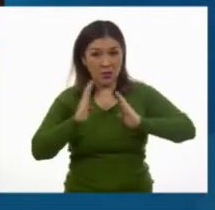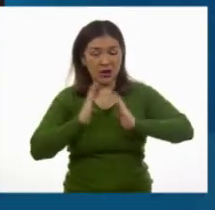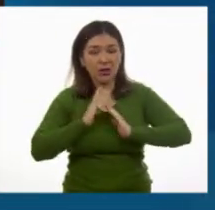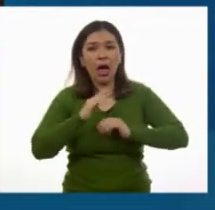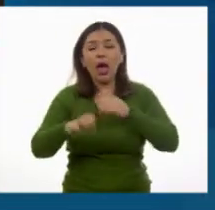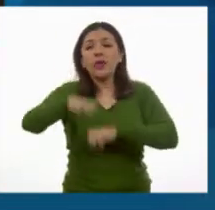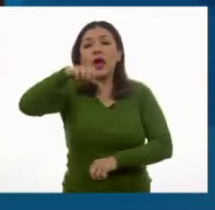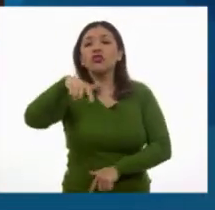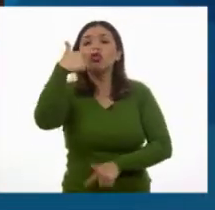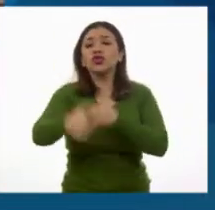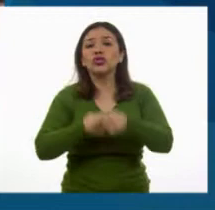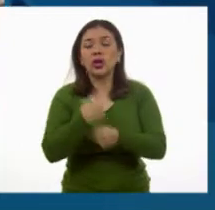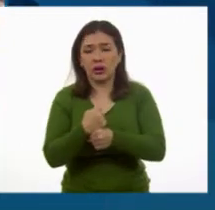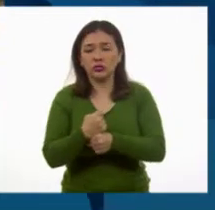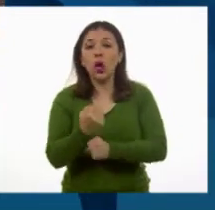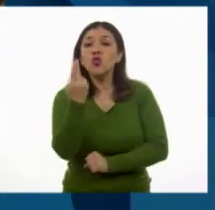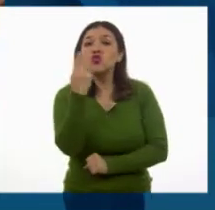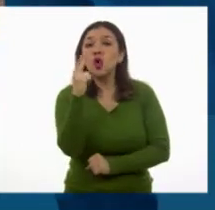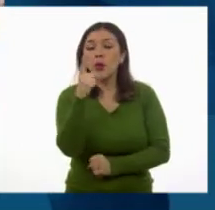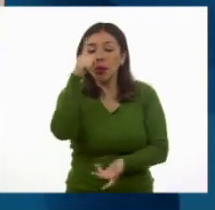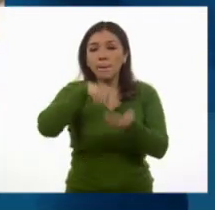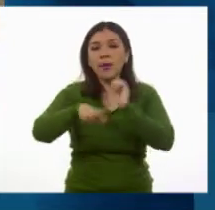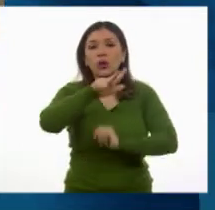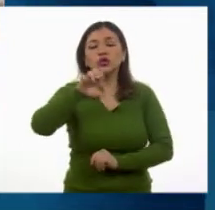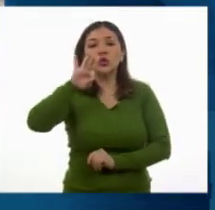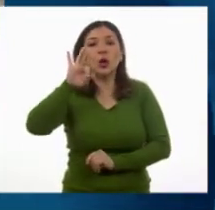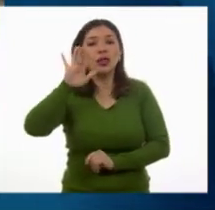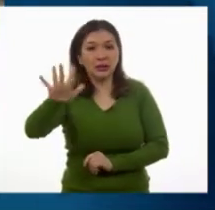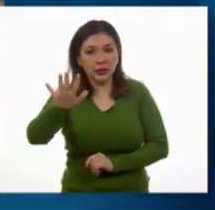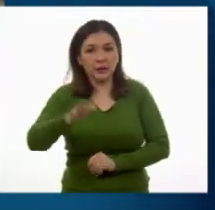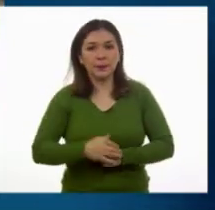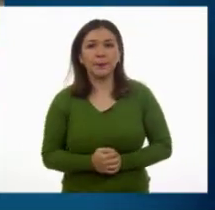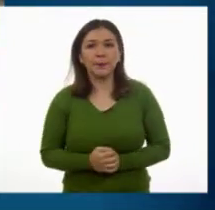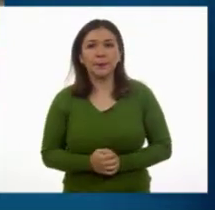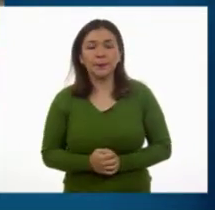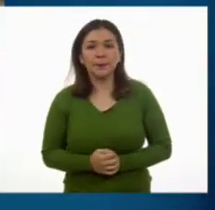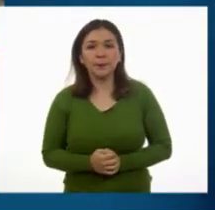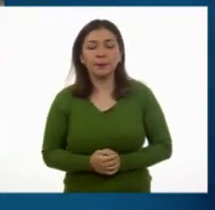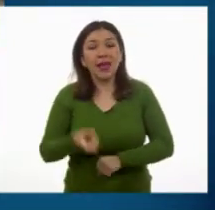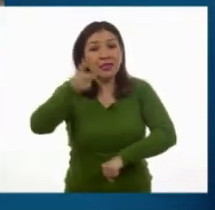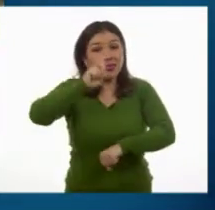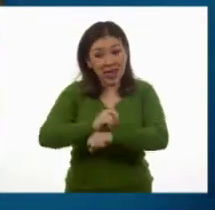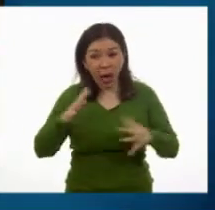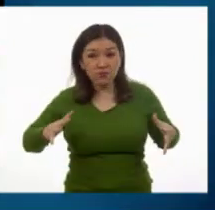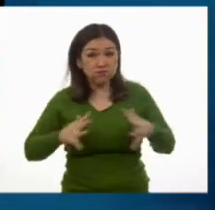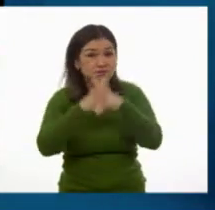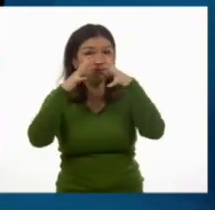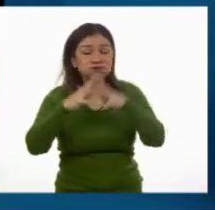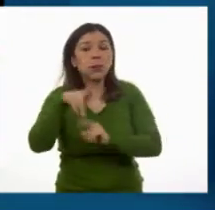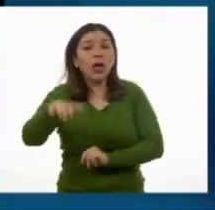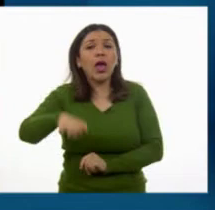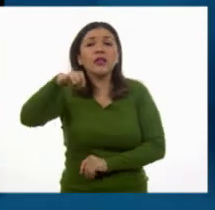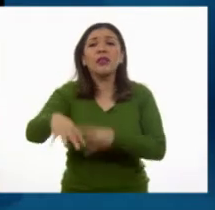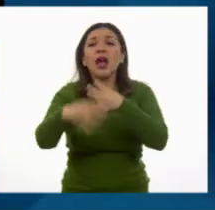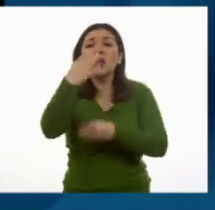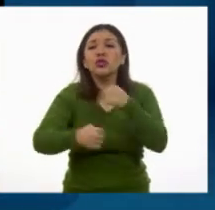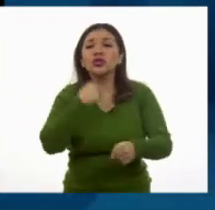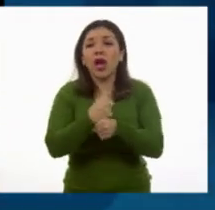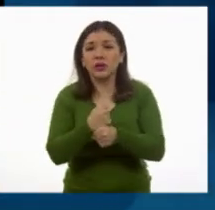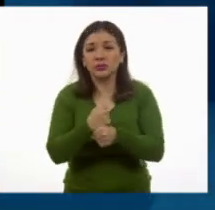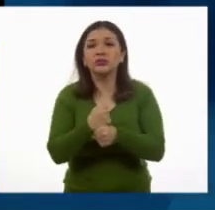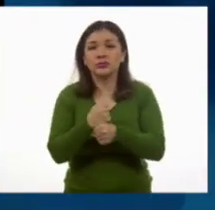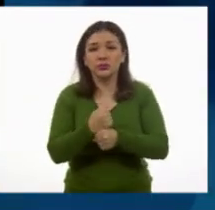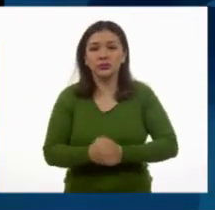a los 12 años, en noviembre de 1845. Para el día de la lucha, contaba con 14 años de